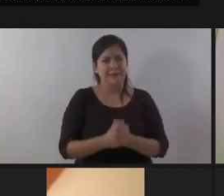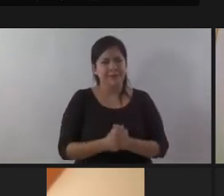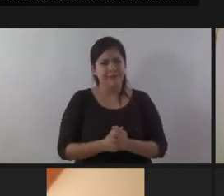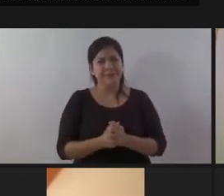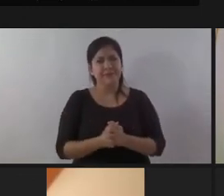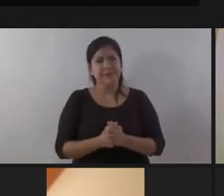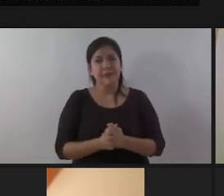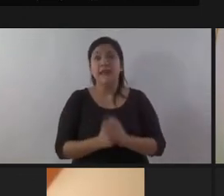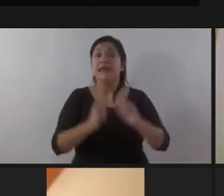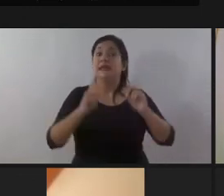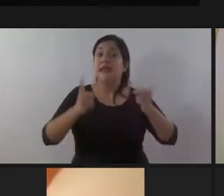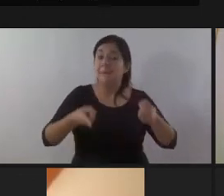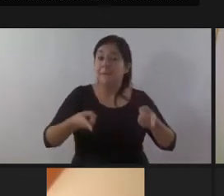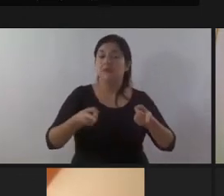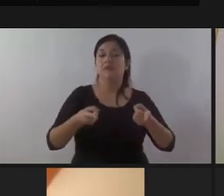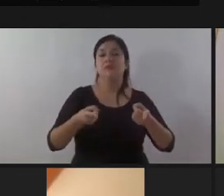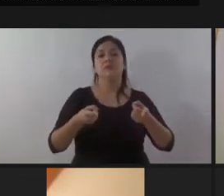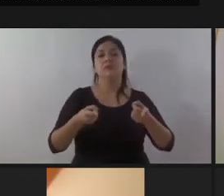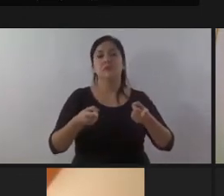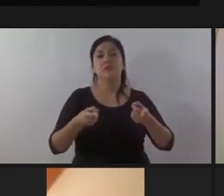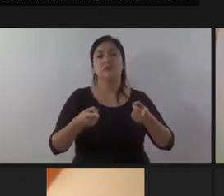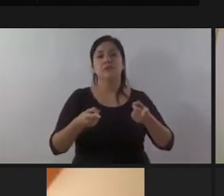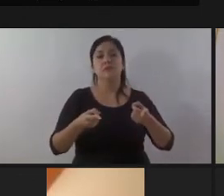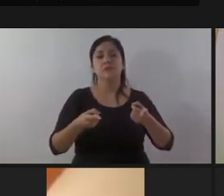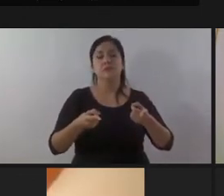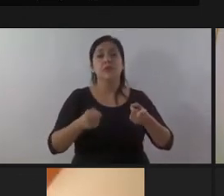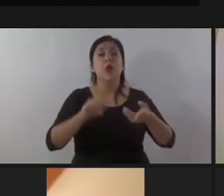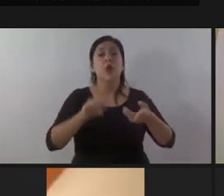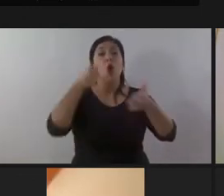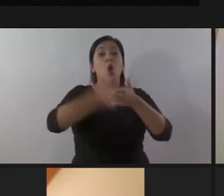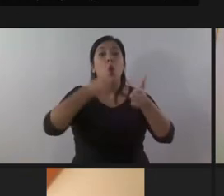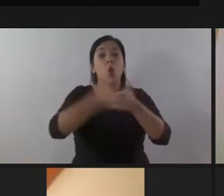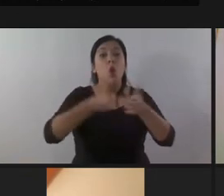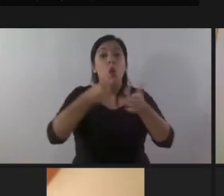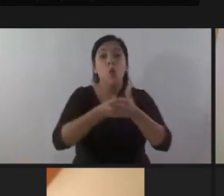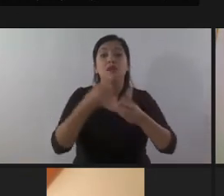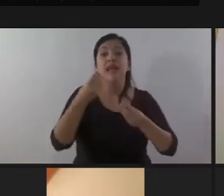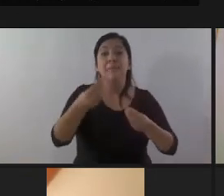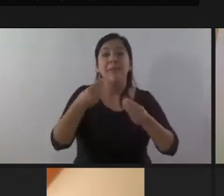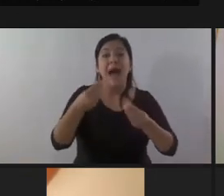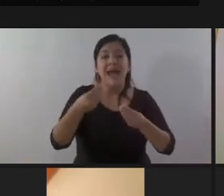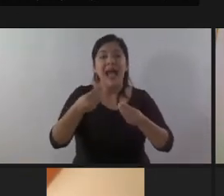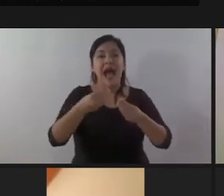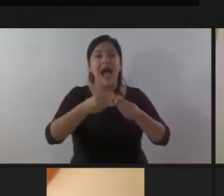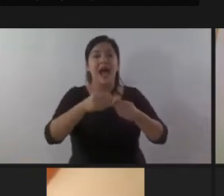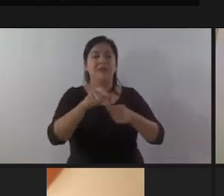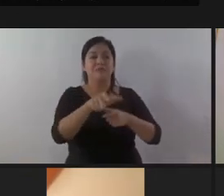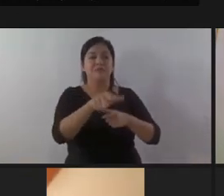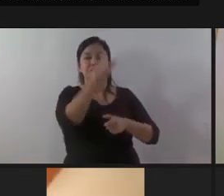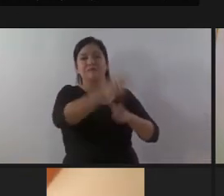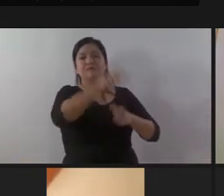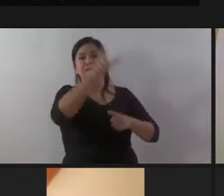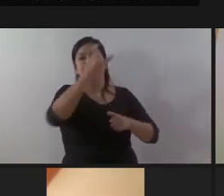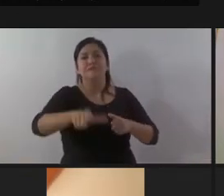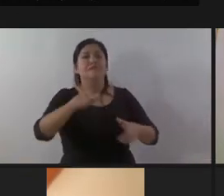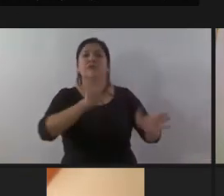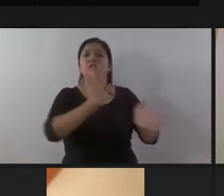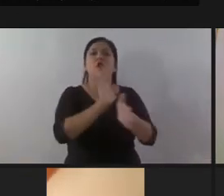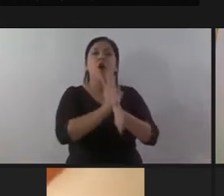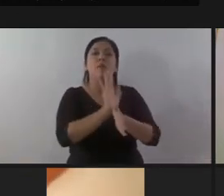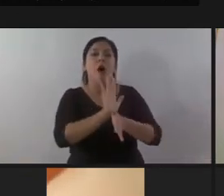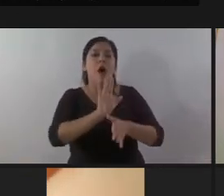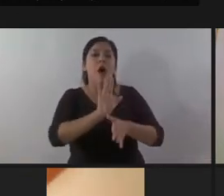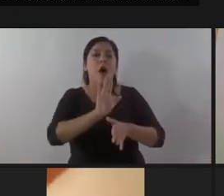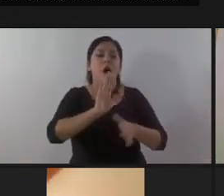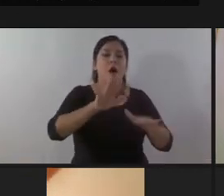en general, ¿cómo entra la idea o la lucha de la despatologización en cada uno de estos movimientos, en el